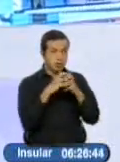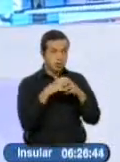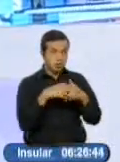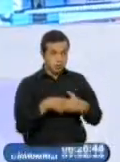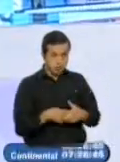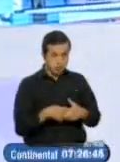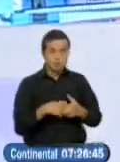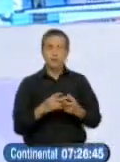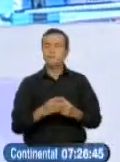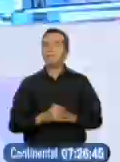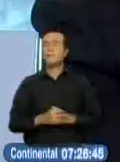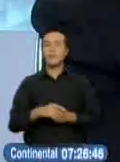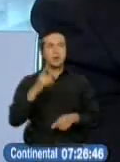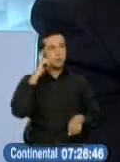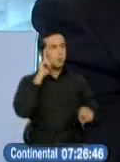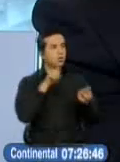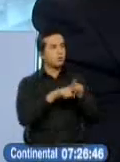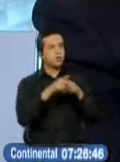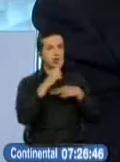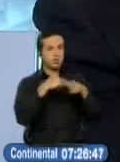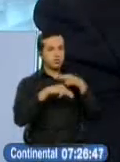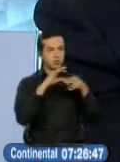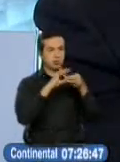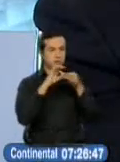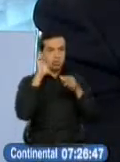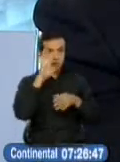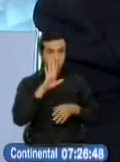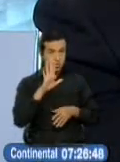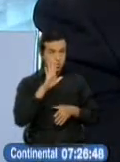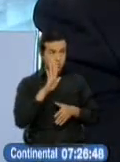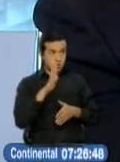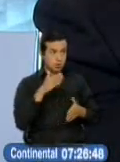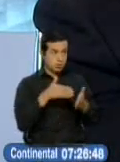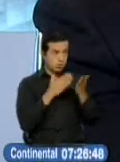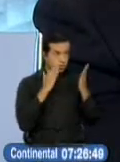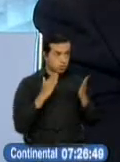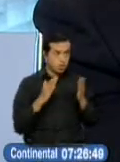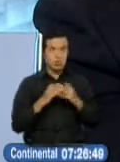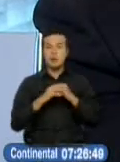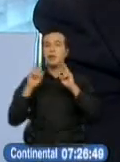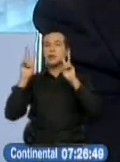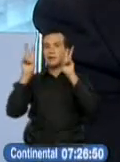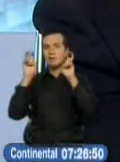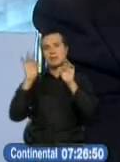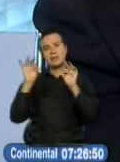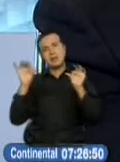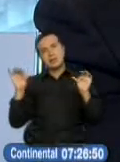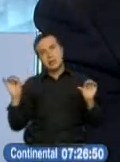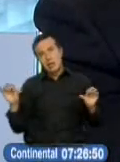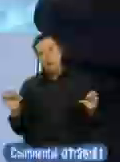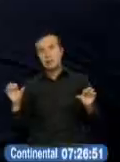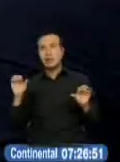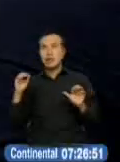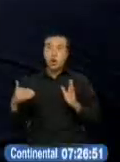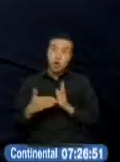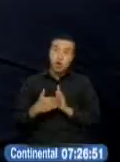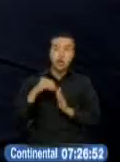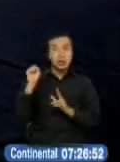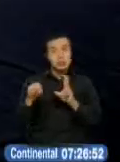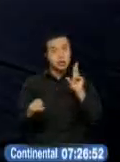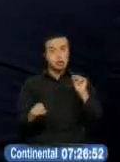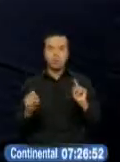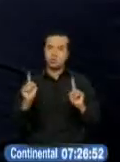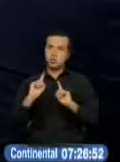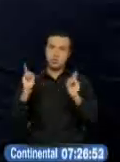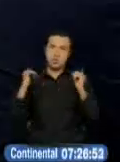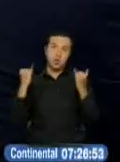años anteriores. ¿En ese sentido, el acuerdo comercial con la Unión Europea los ha afectado? Yo creo que es un tema delicado, yo no podría decir que lo ha afectado. Yo creo que por